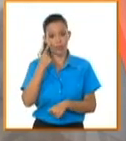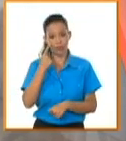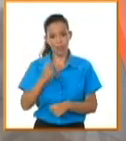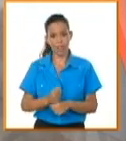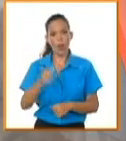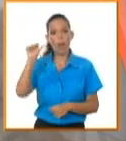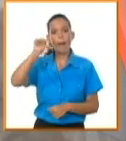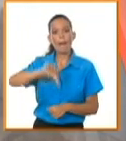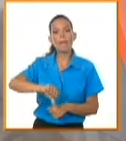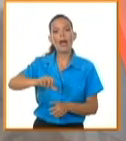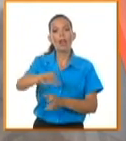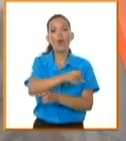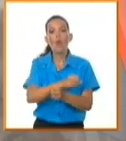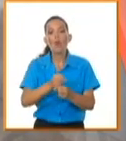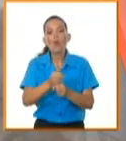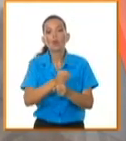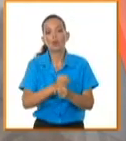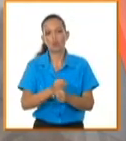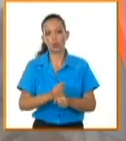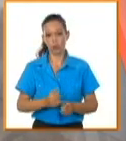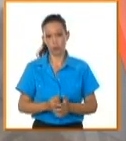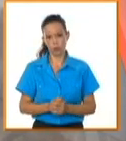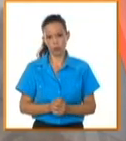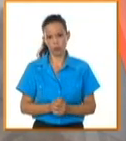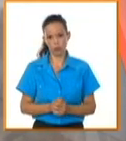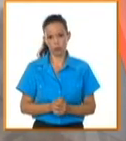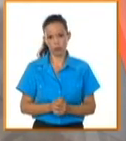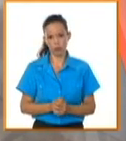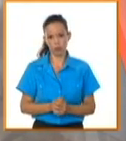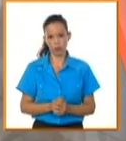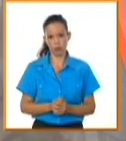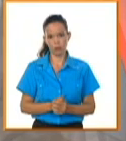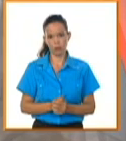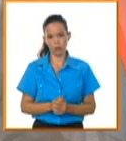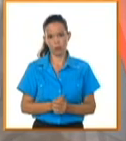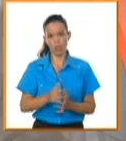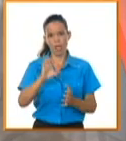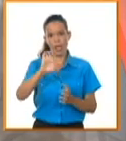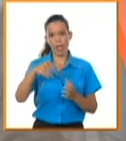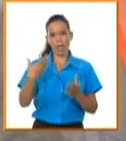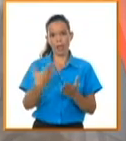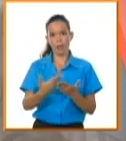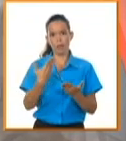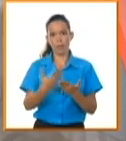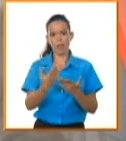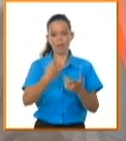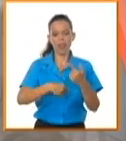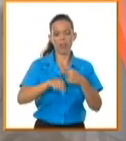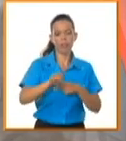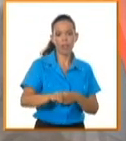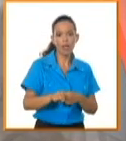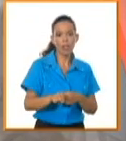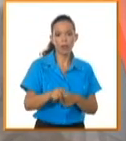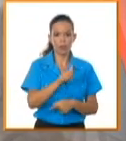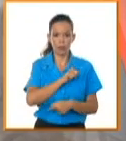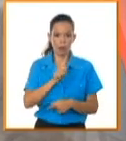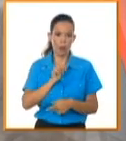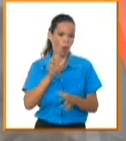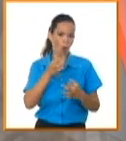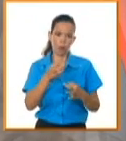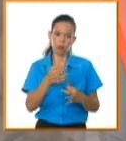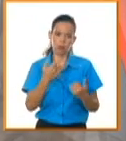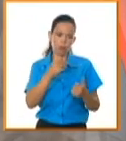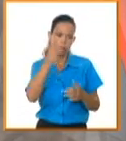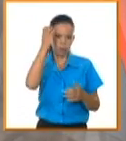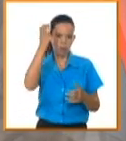uso de estos medios es decir entidades que iban y vaciaban el cajero cuando en realidad ese servicio podía